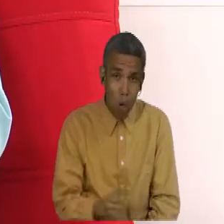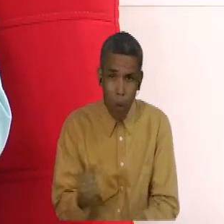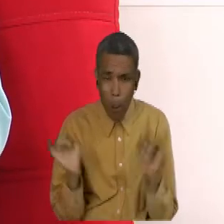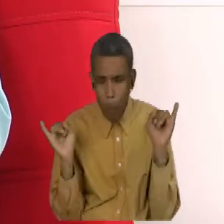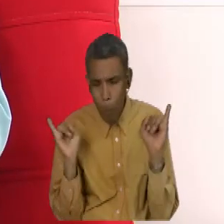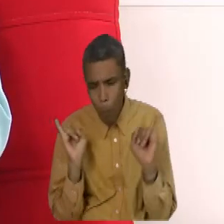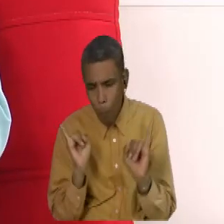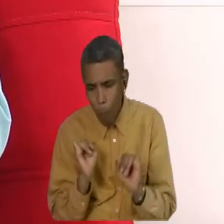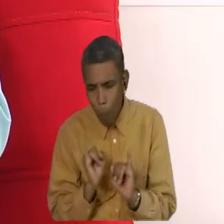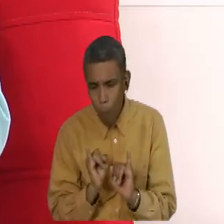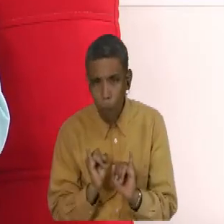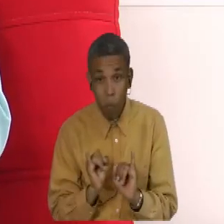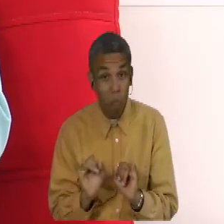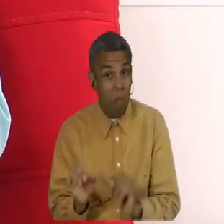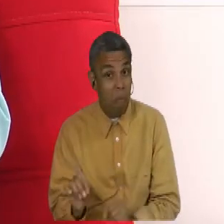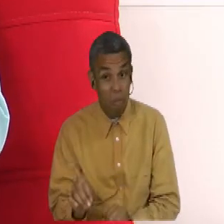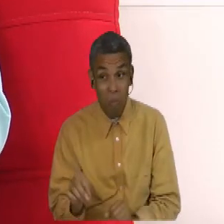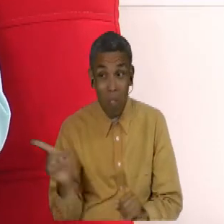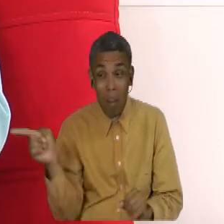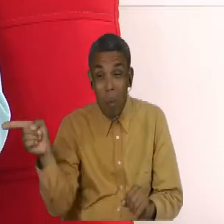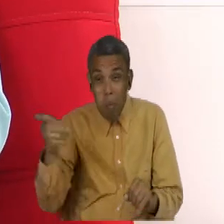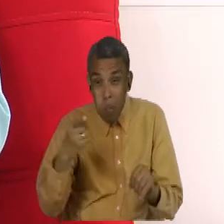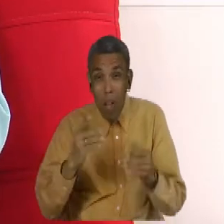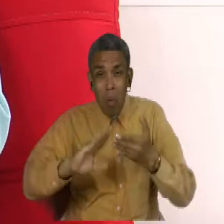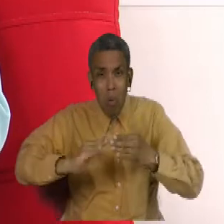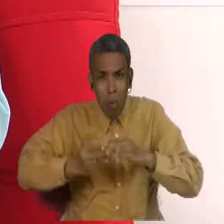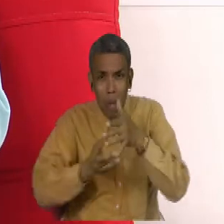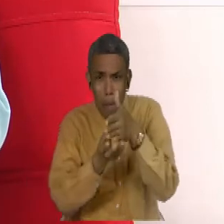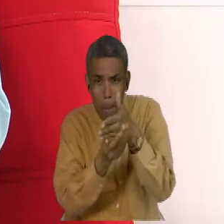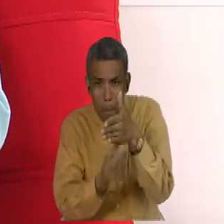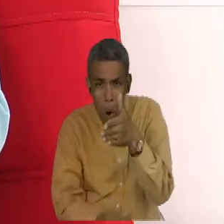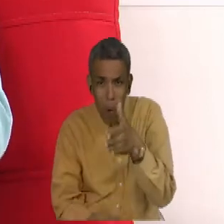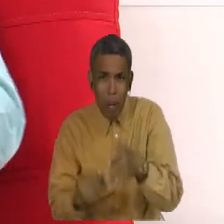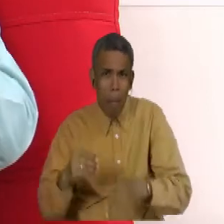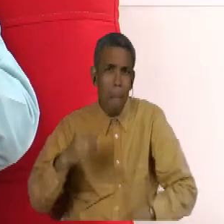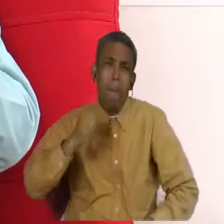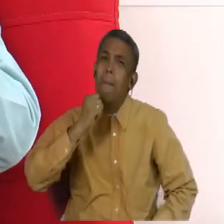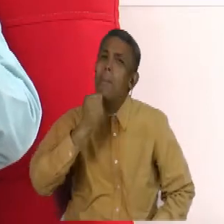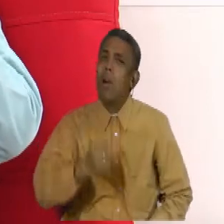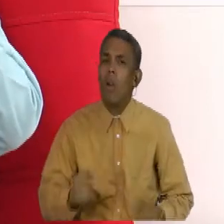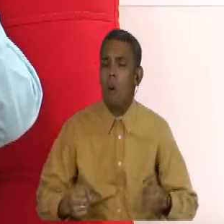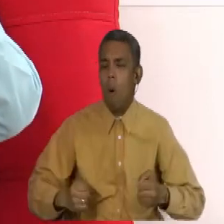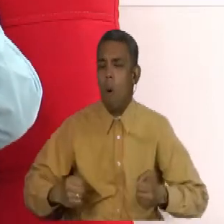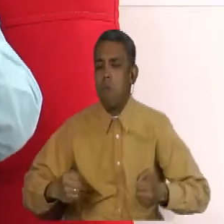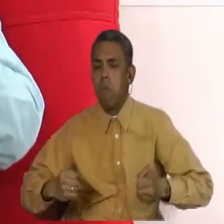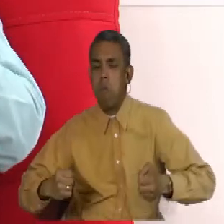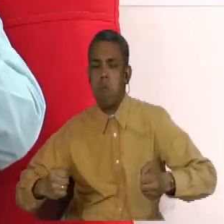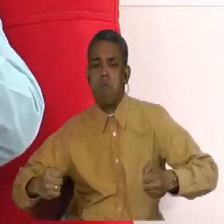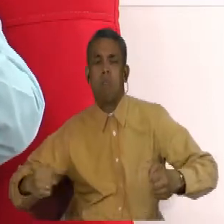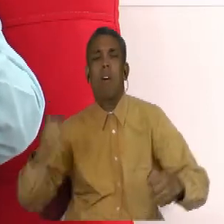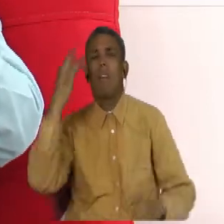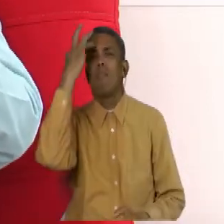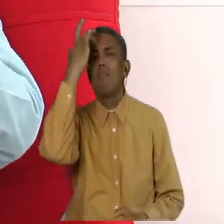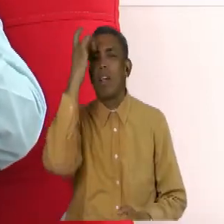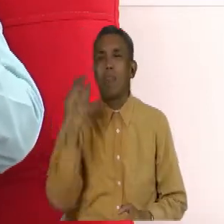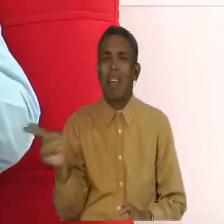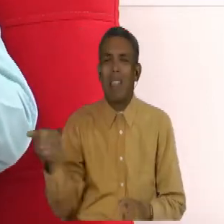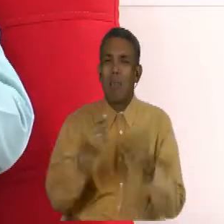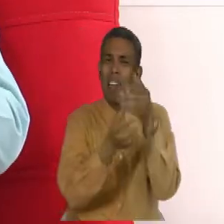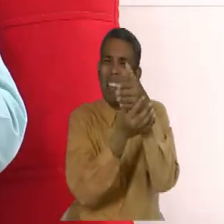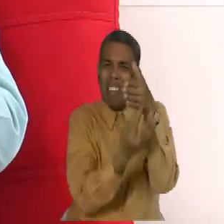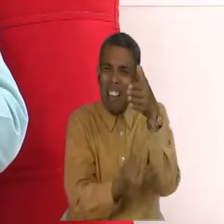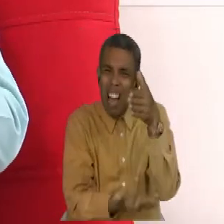bajos es más a base de carbohidratos que de proteínas. Sí. Y entonces los carbohidratos son los que van a hacer que se produzcan mucho